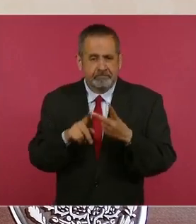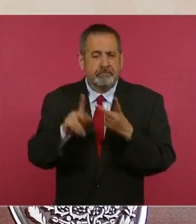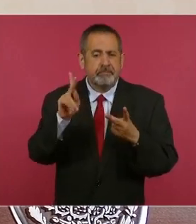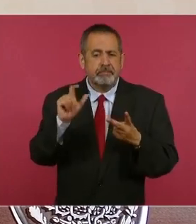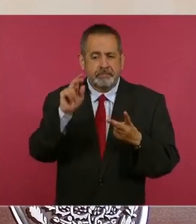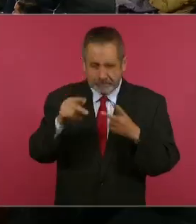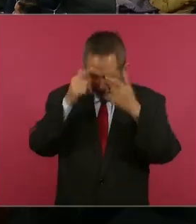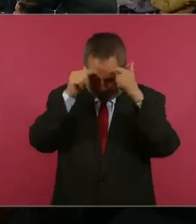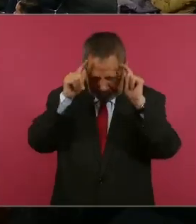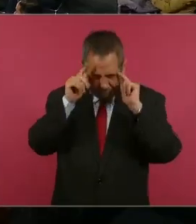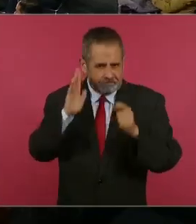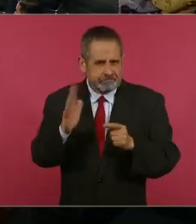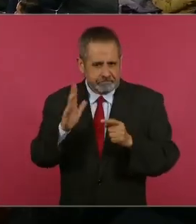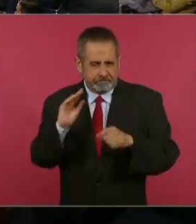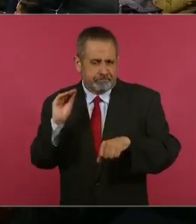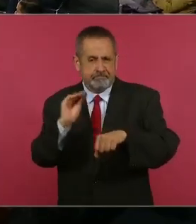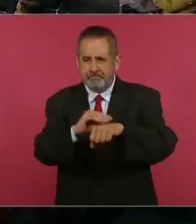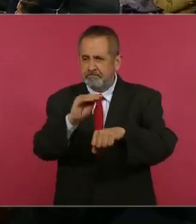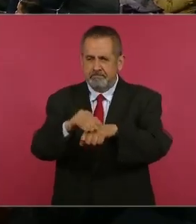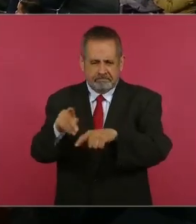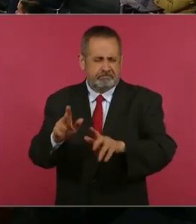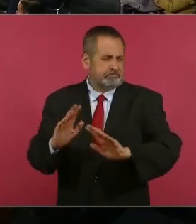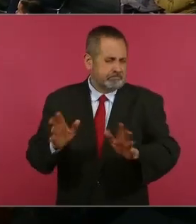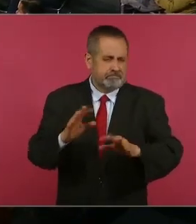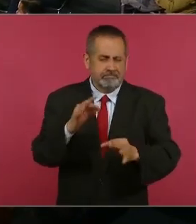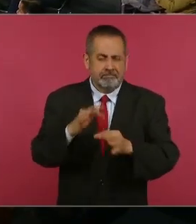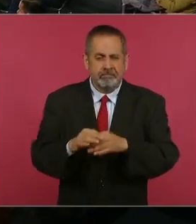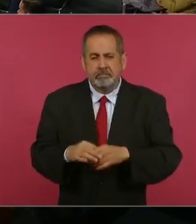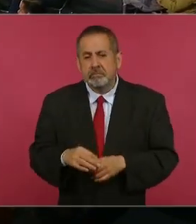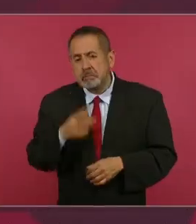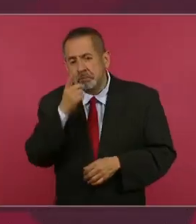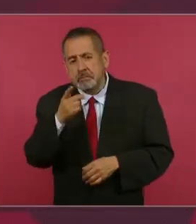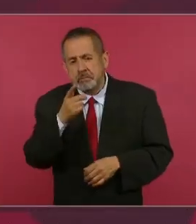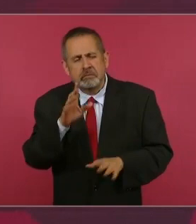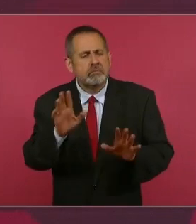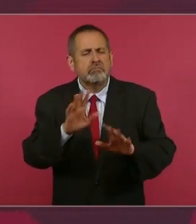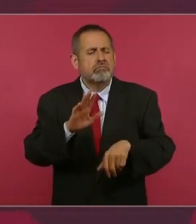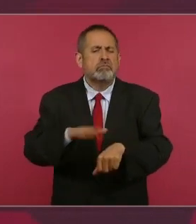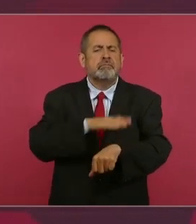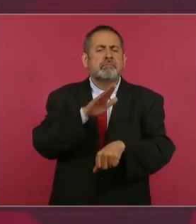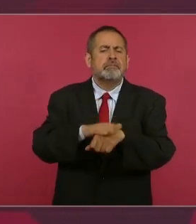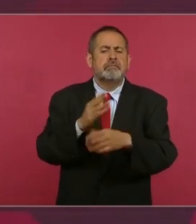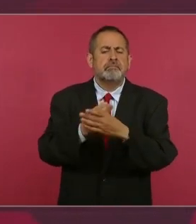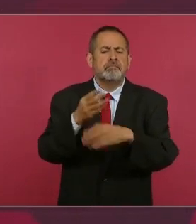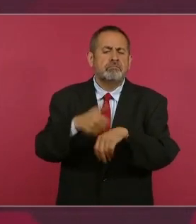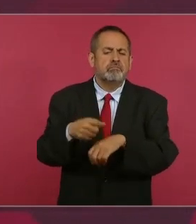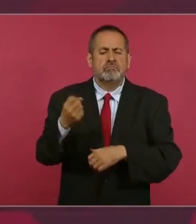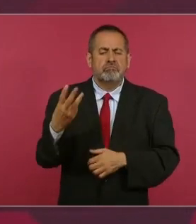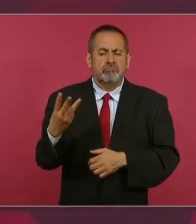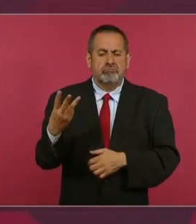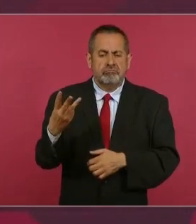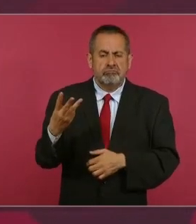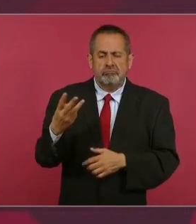Marina, pero se hablaba de categoría 3, que